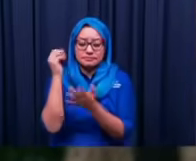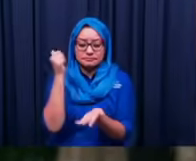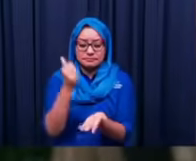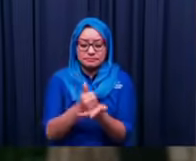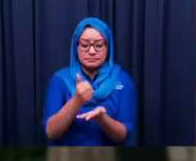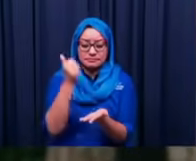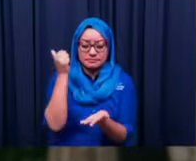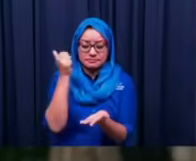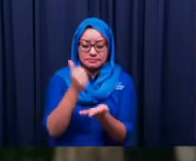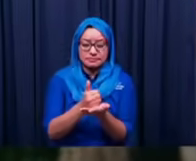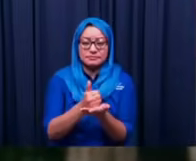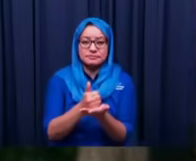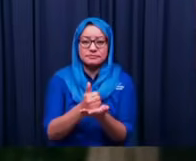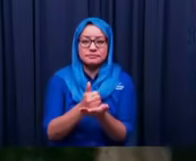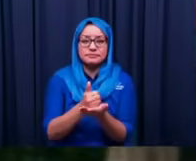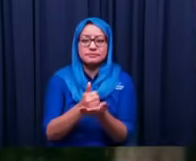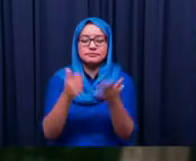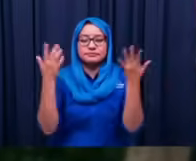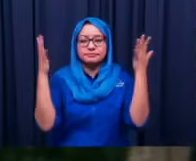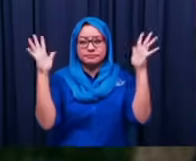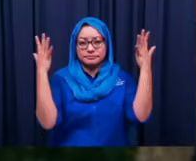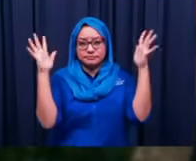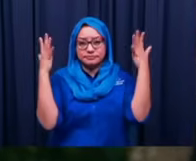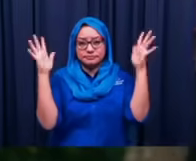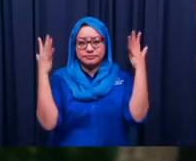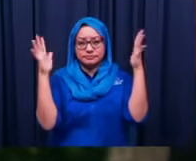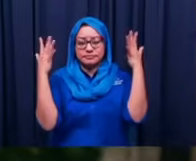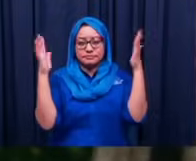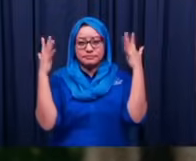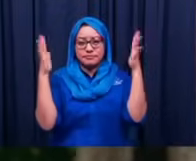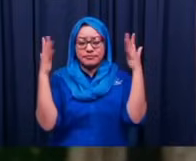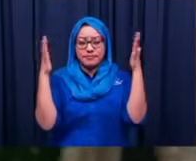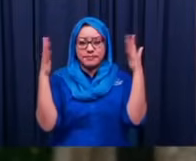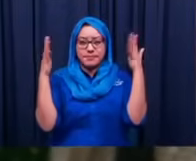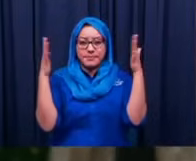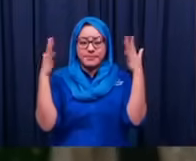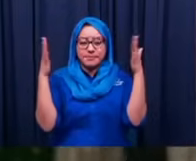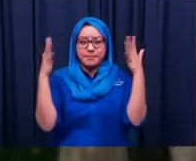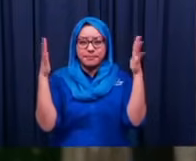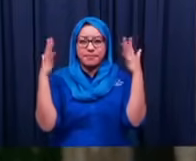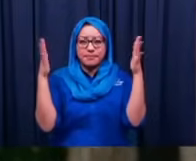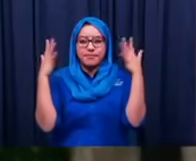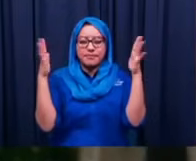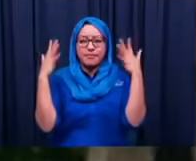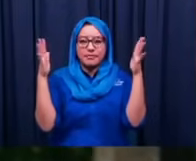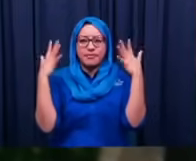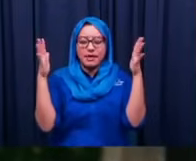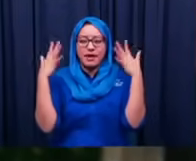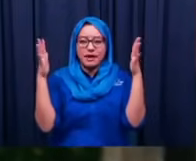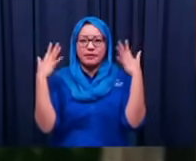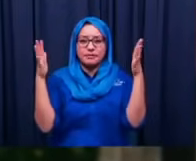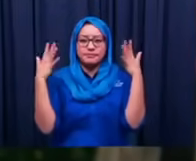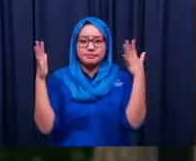Amén, amén y amén. Dale un aplauso al Rey bendito. Mientras